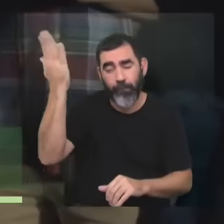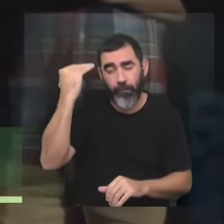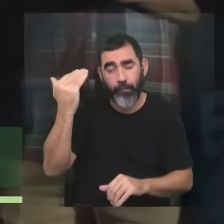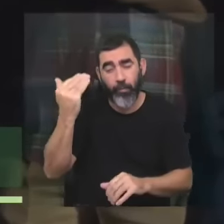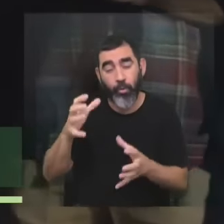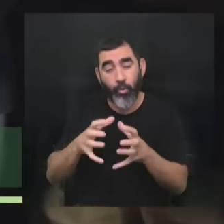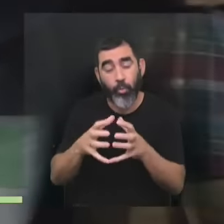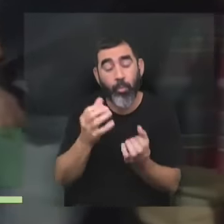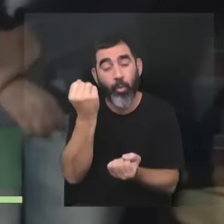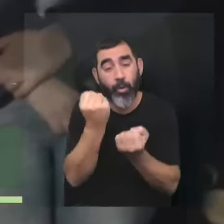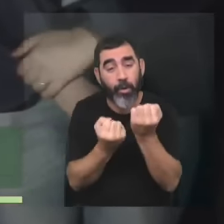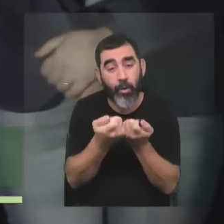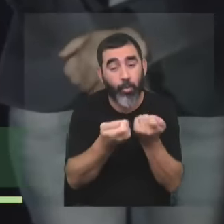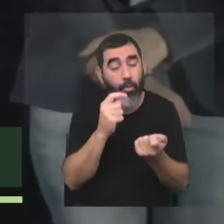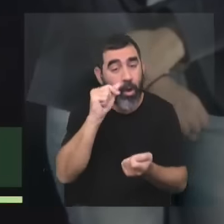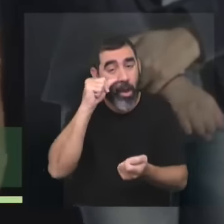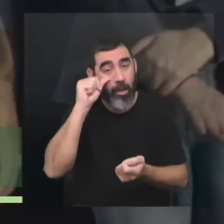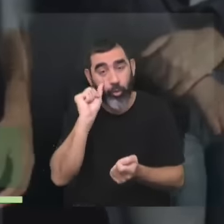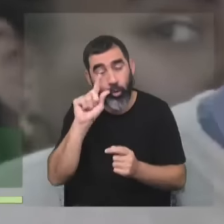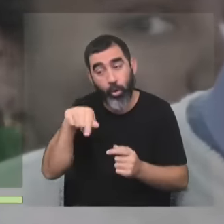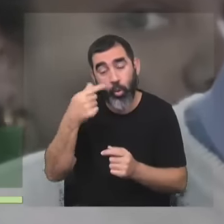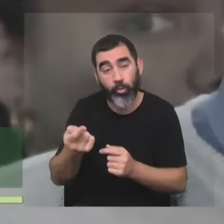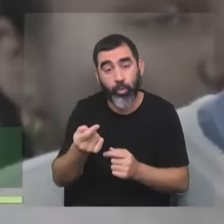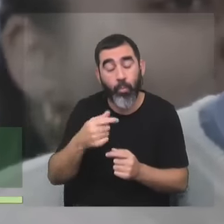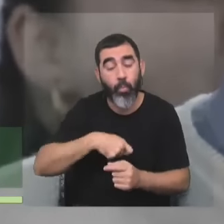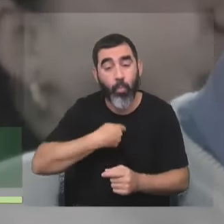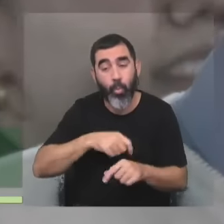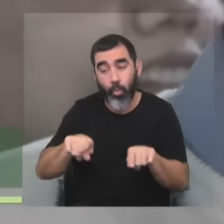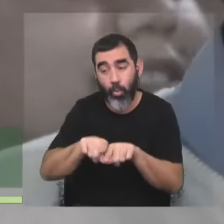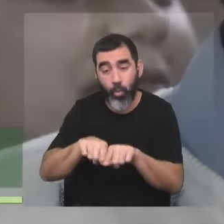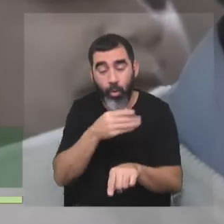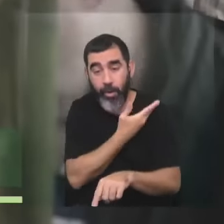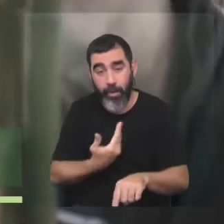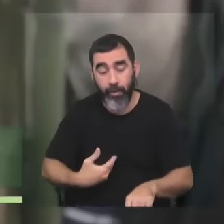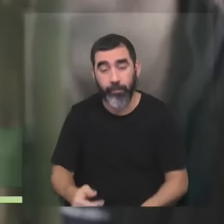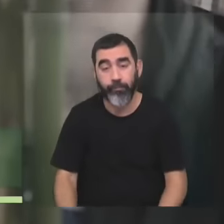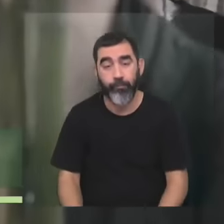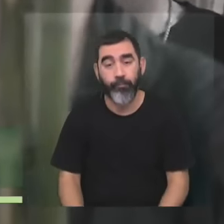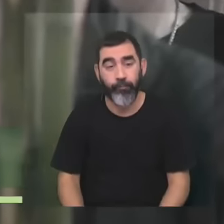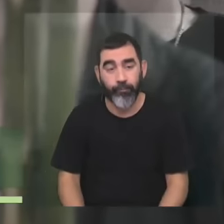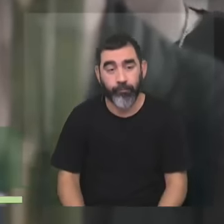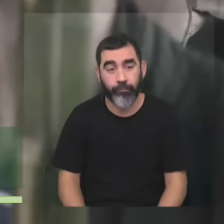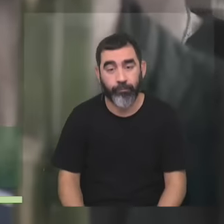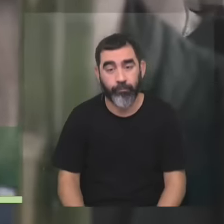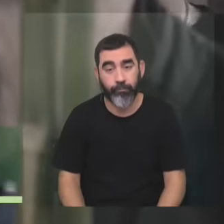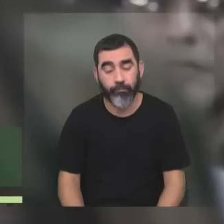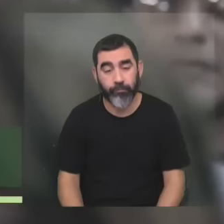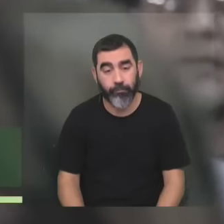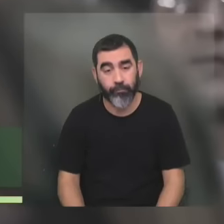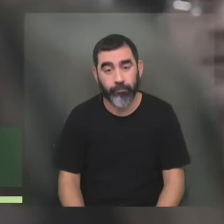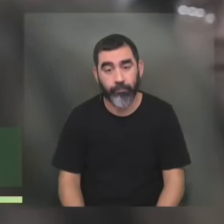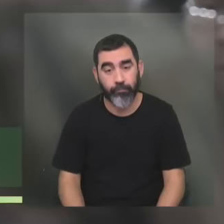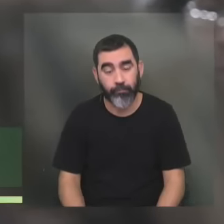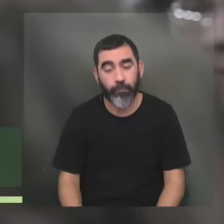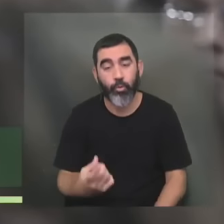via un equipo económico manejado por astor y otro manejado por Mujica en el mismo gobierno nosotros tenemos un